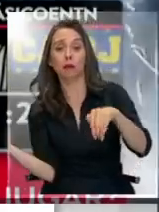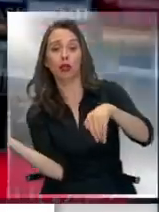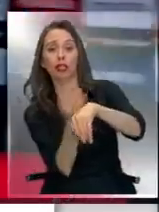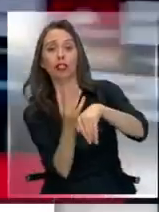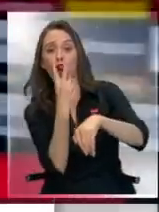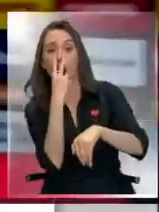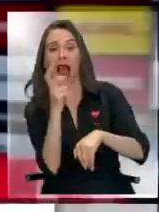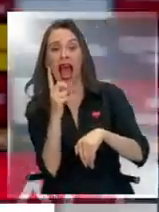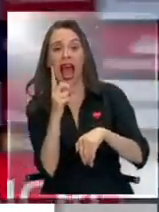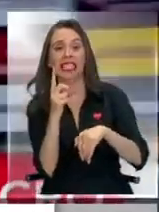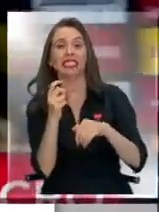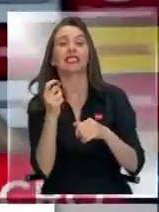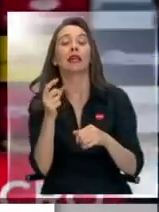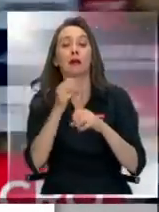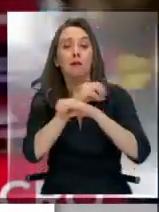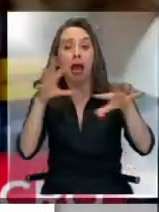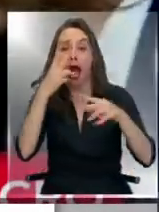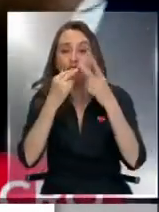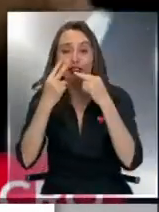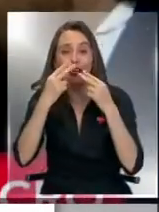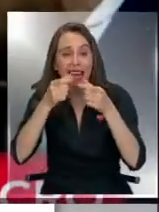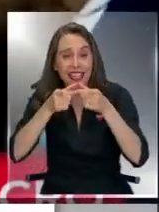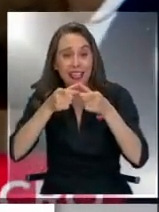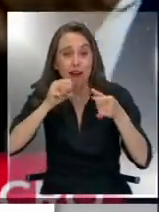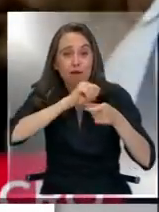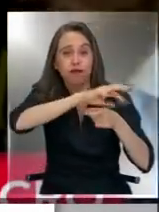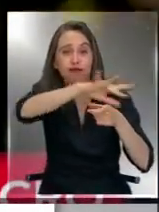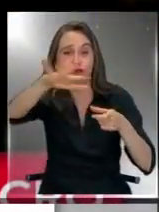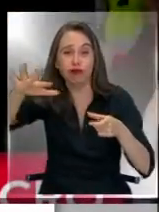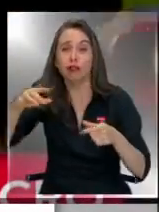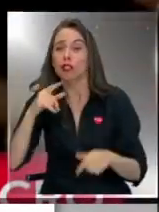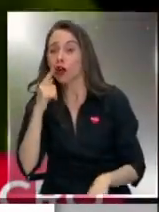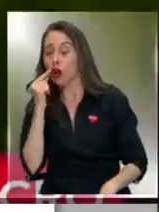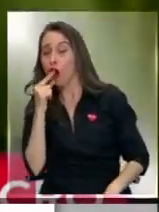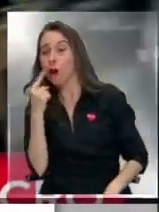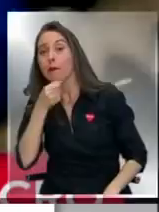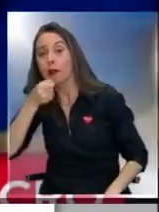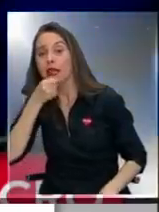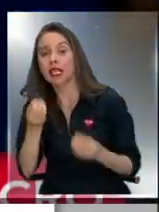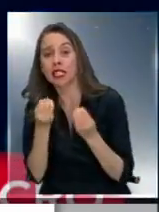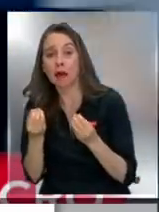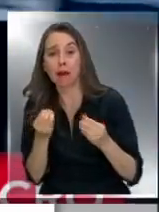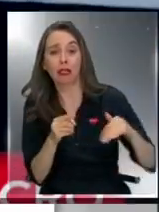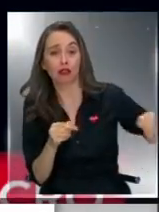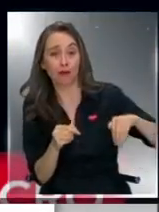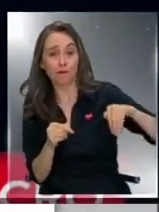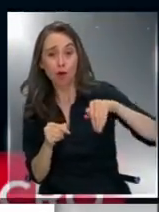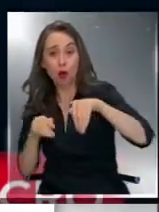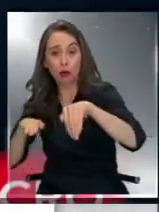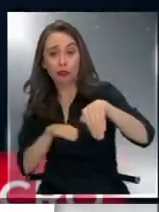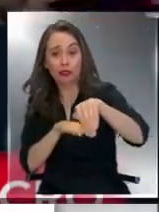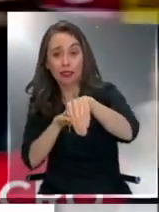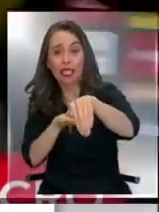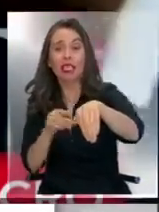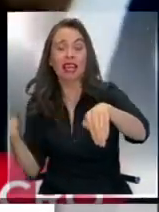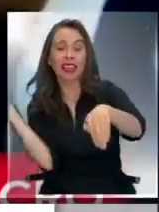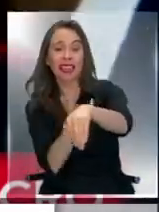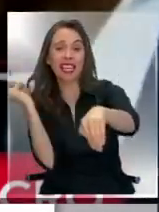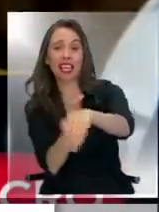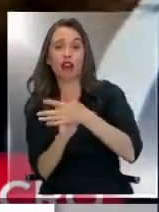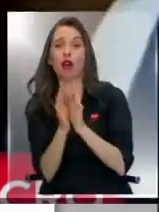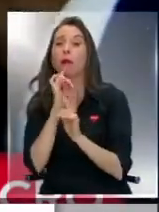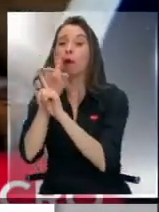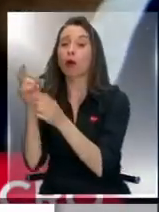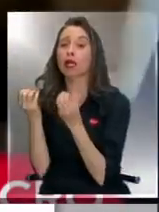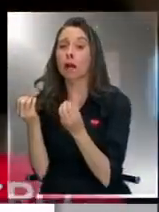lacrimógenos. ¿Qué pasó, Cali? Ah, tiraron de todo. Tiraron de todo, es lo que dice Izquierdos. Ahí viene Pablo Pérez. ¿Qué pasó,